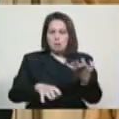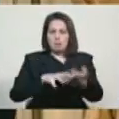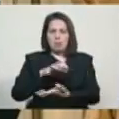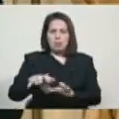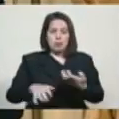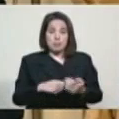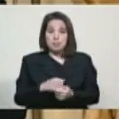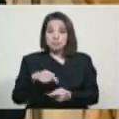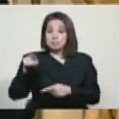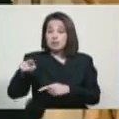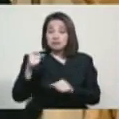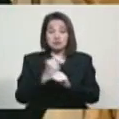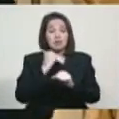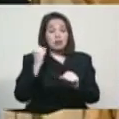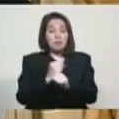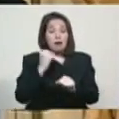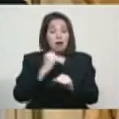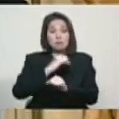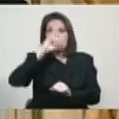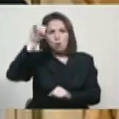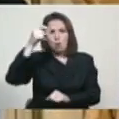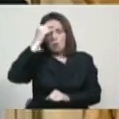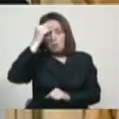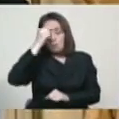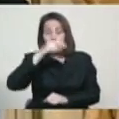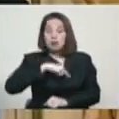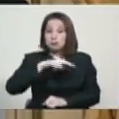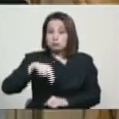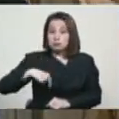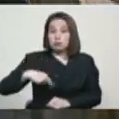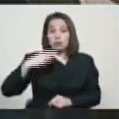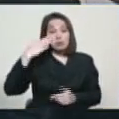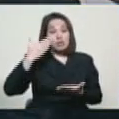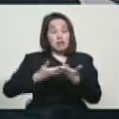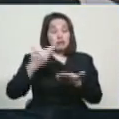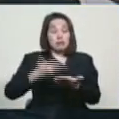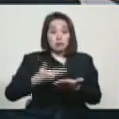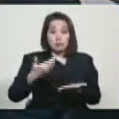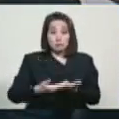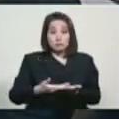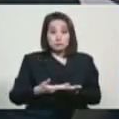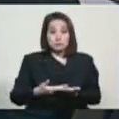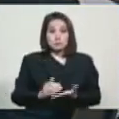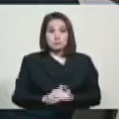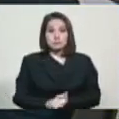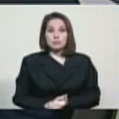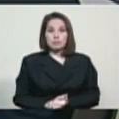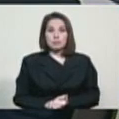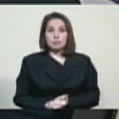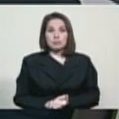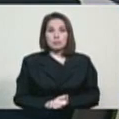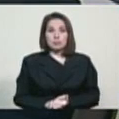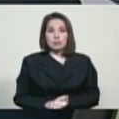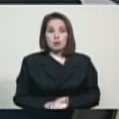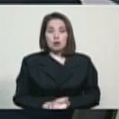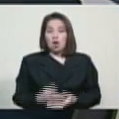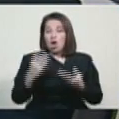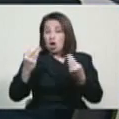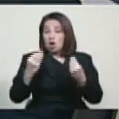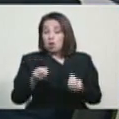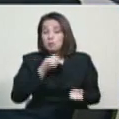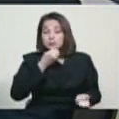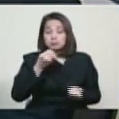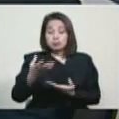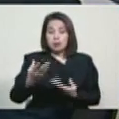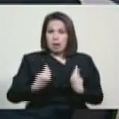dedica? Nosotros somos testigos, y lo decíamos con nuestro testimonio de vida